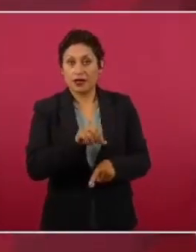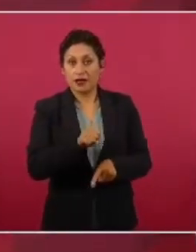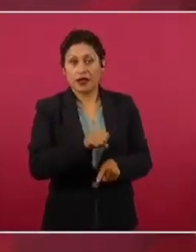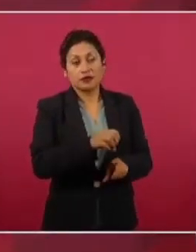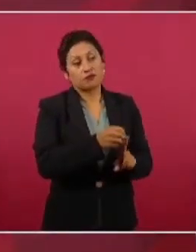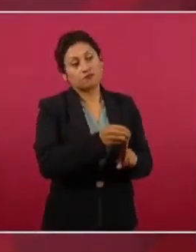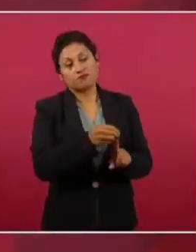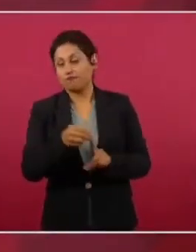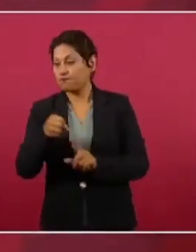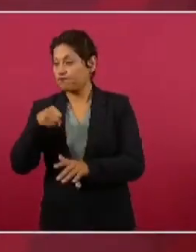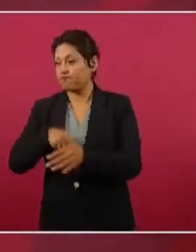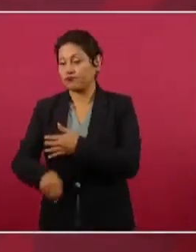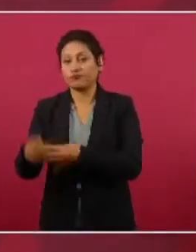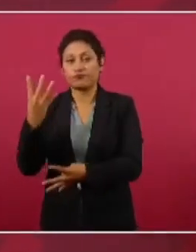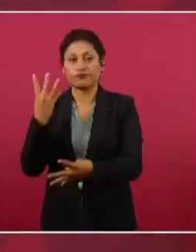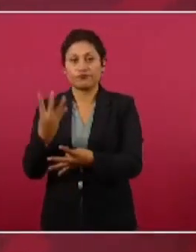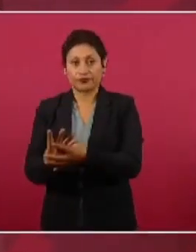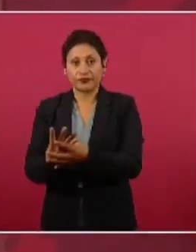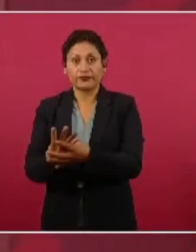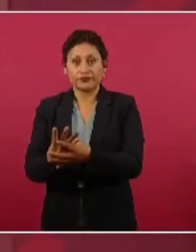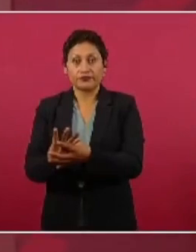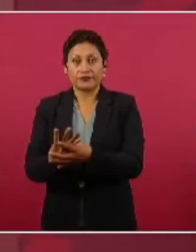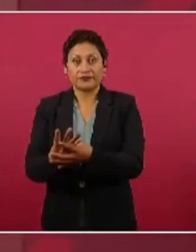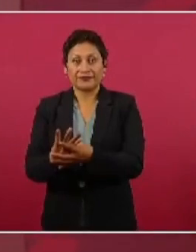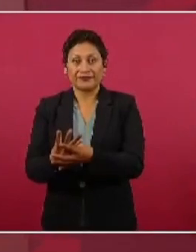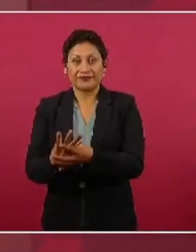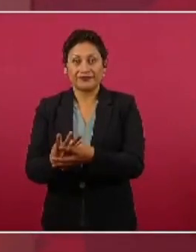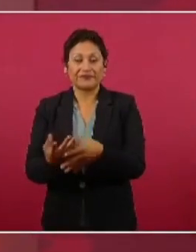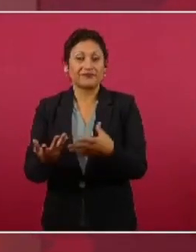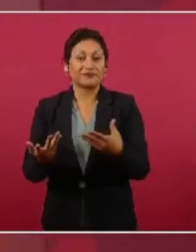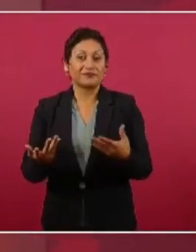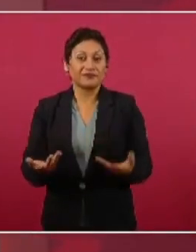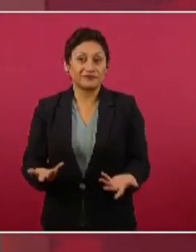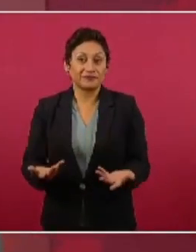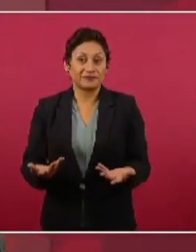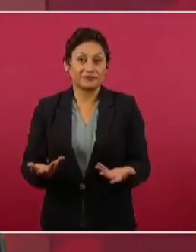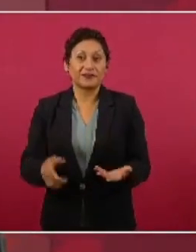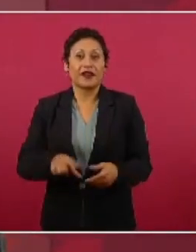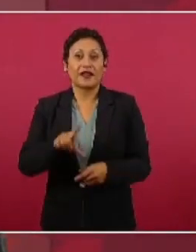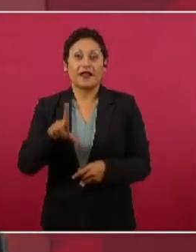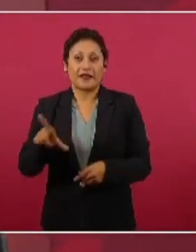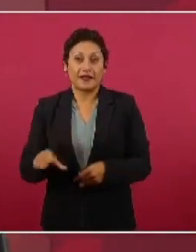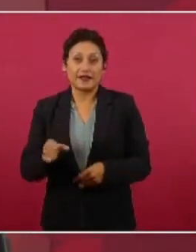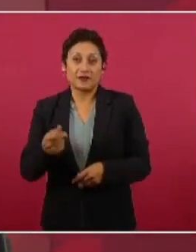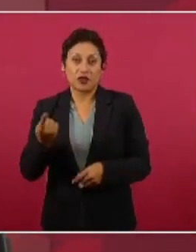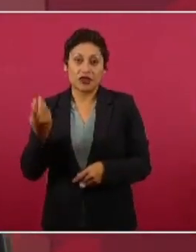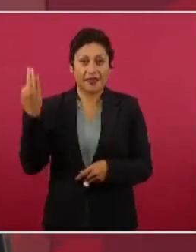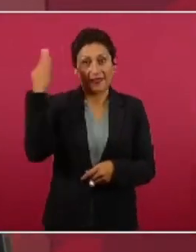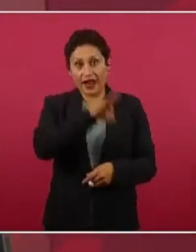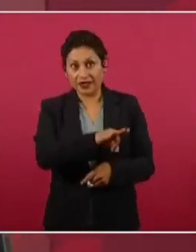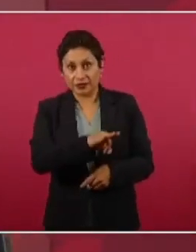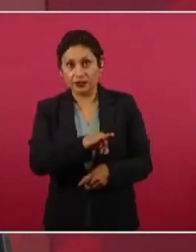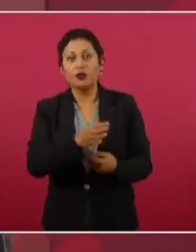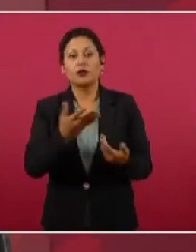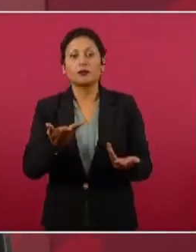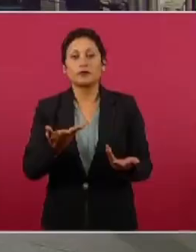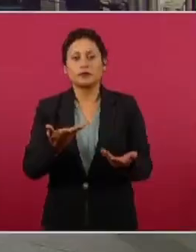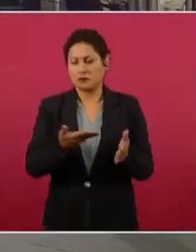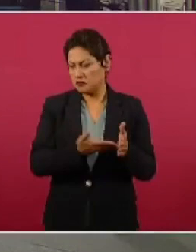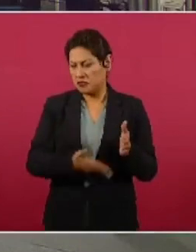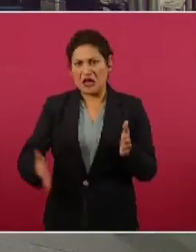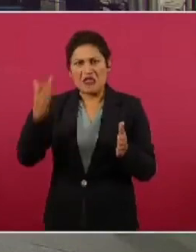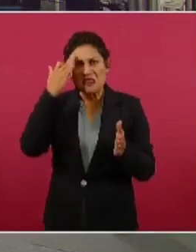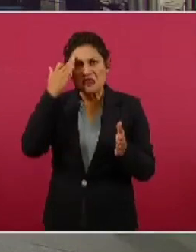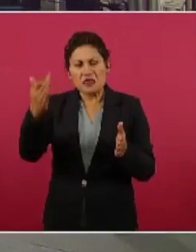y se lanza en contra. ¿Qué pasa con la prensa en ese